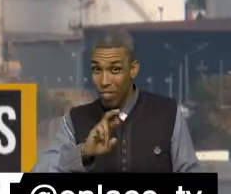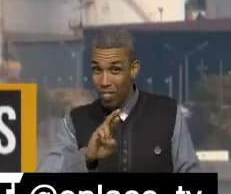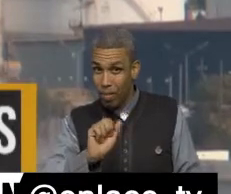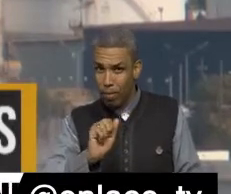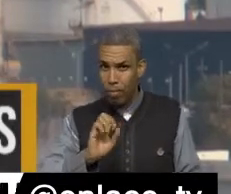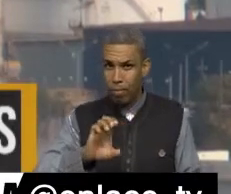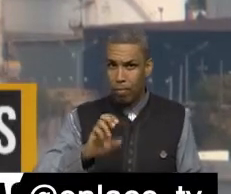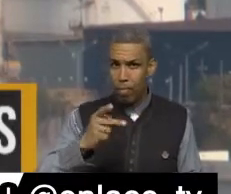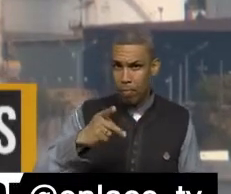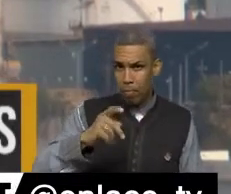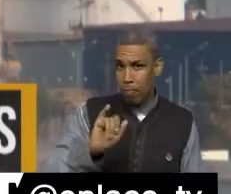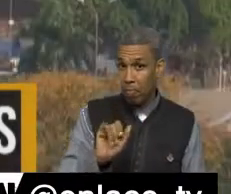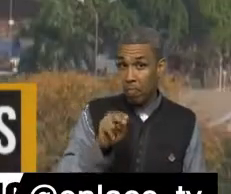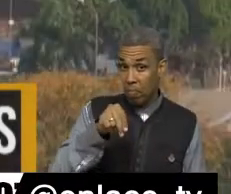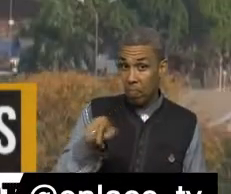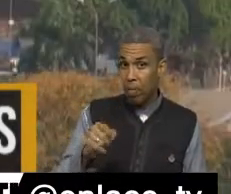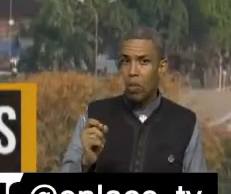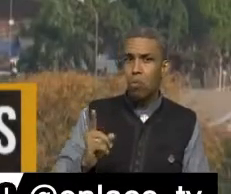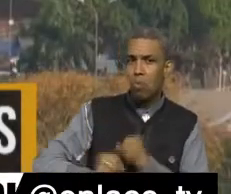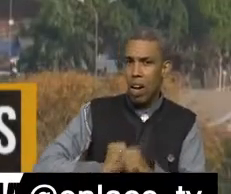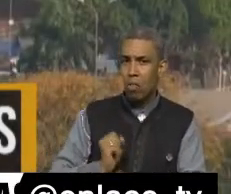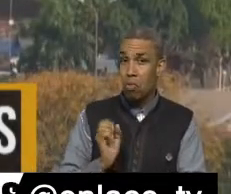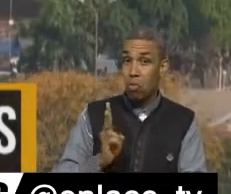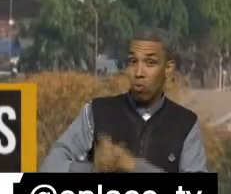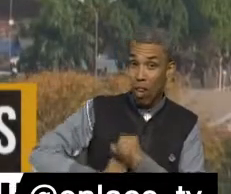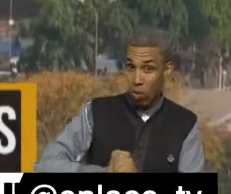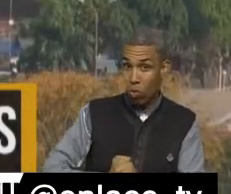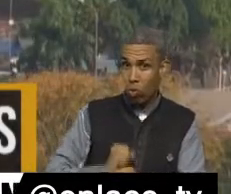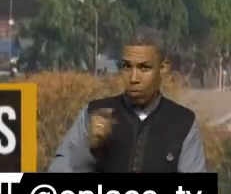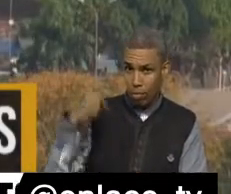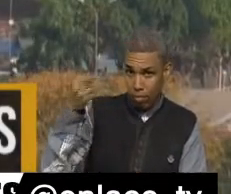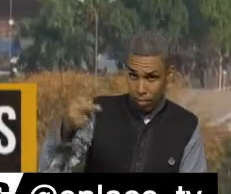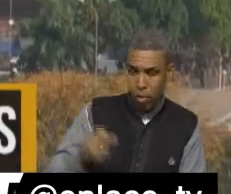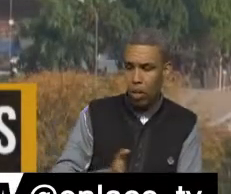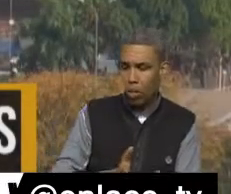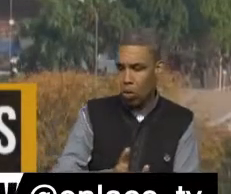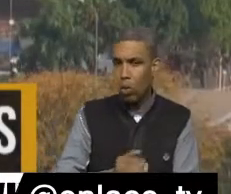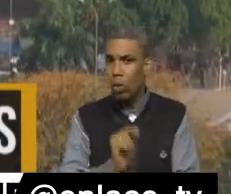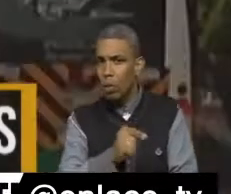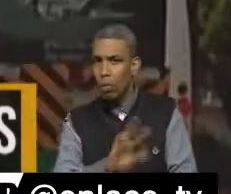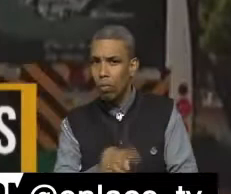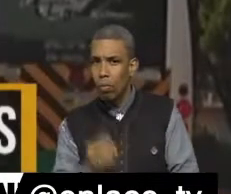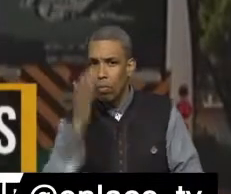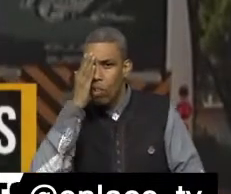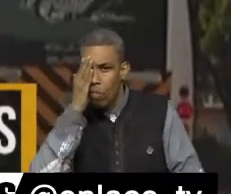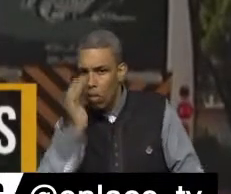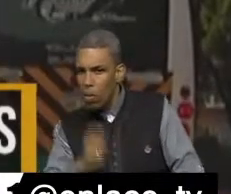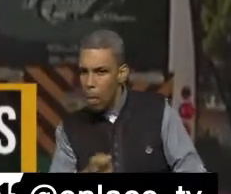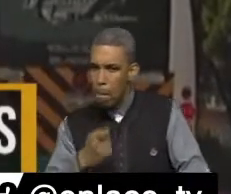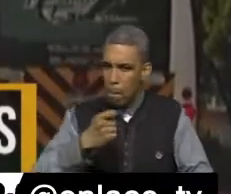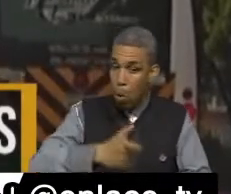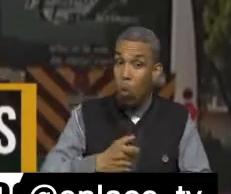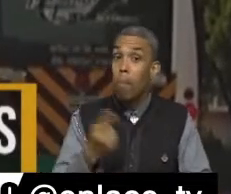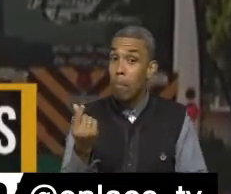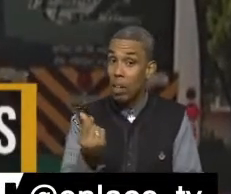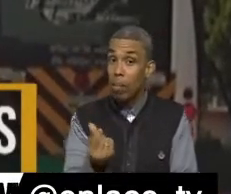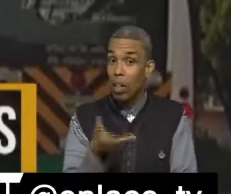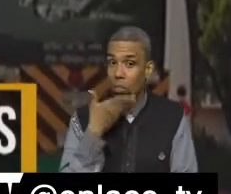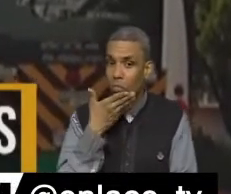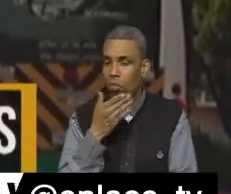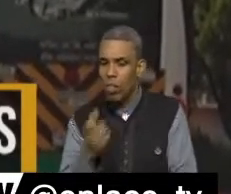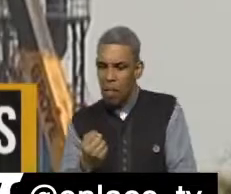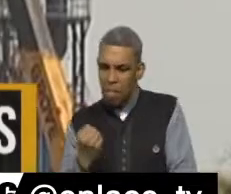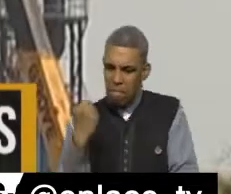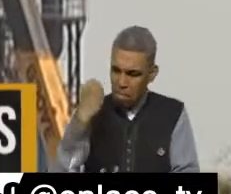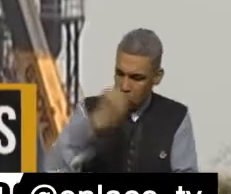durante los próximos dos años, pues esperamos este año, el próximo año, tener esa planta en funcionamiento. Hicimos una inversión importante precisamente para minimizar